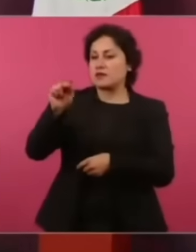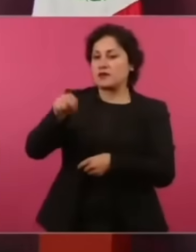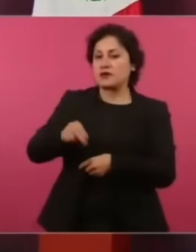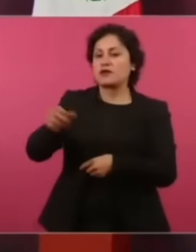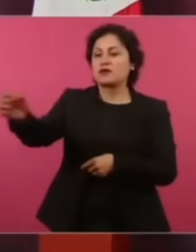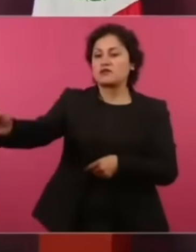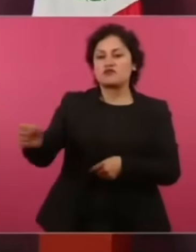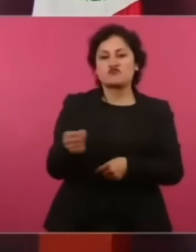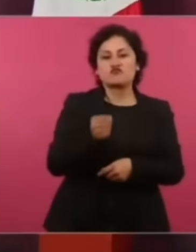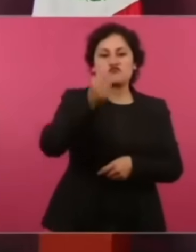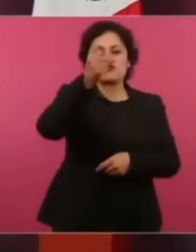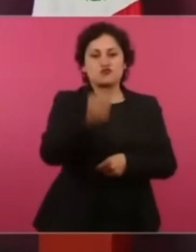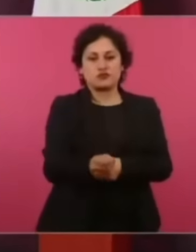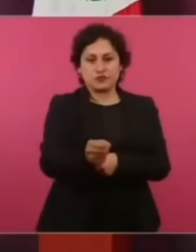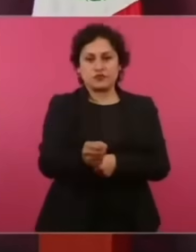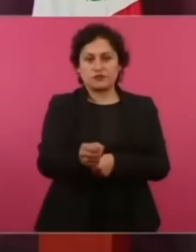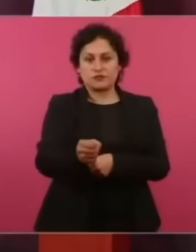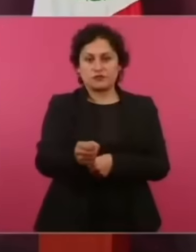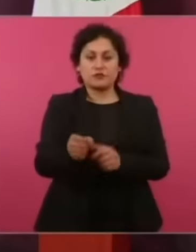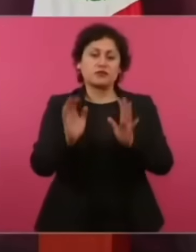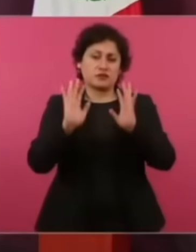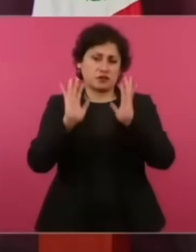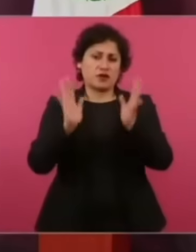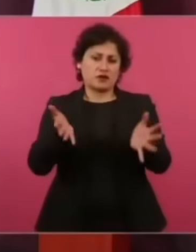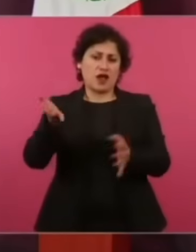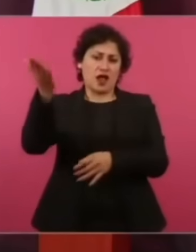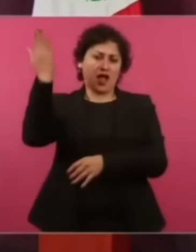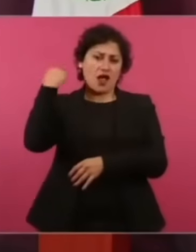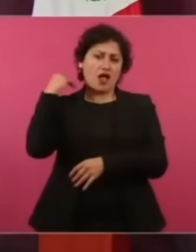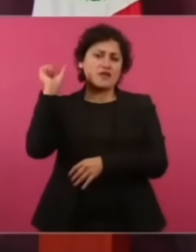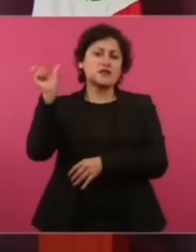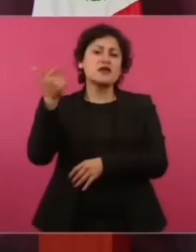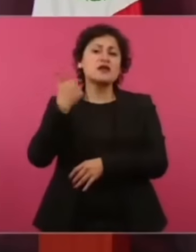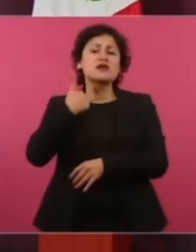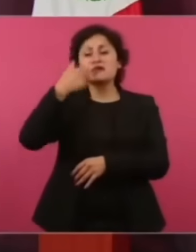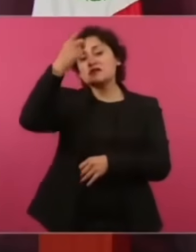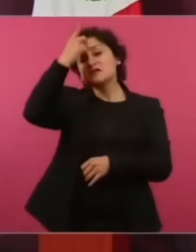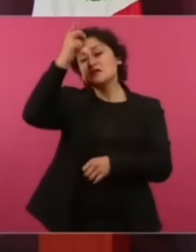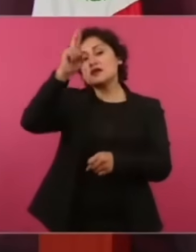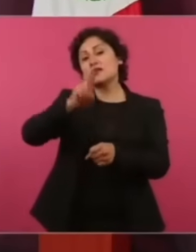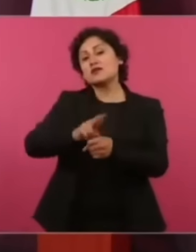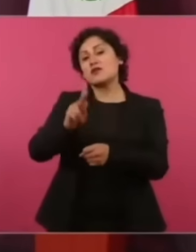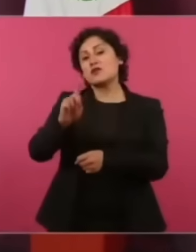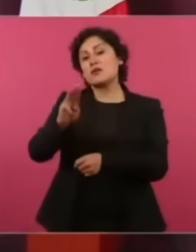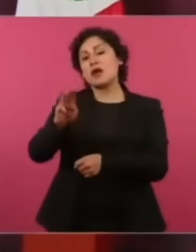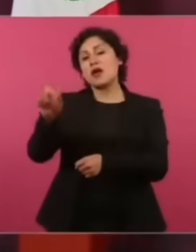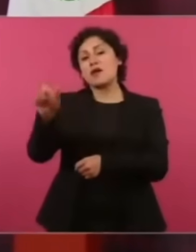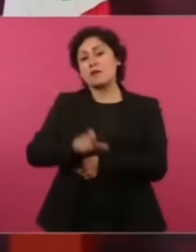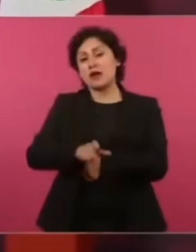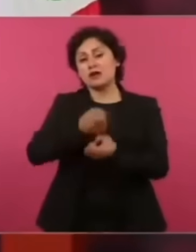como lo ha declarado el que era director de Pemex, de que